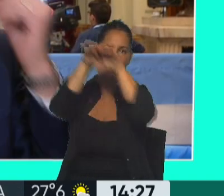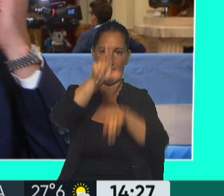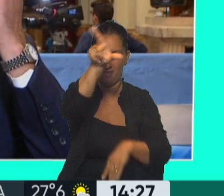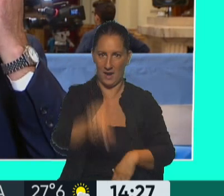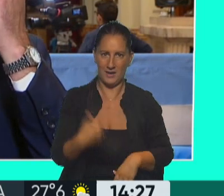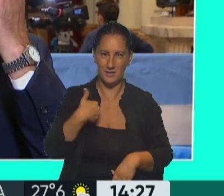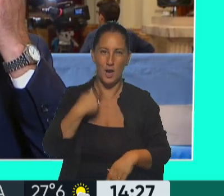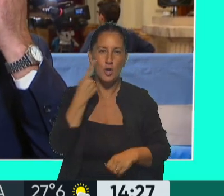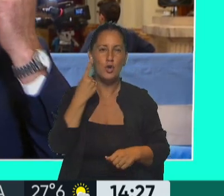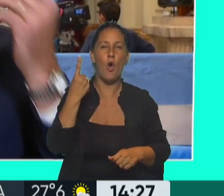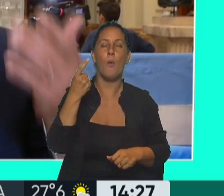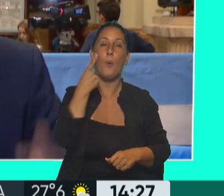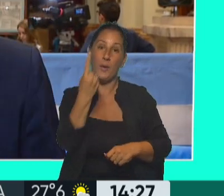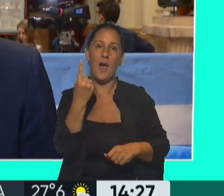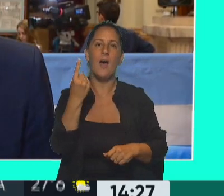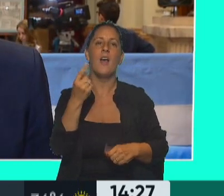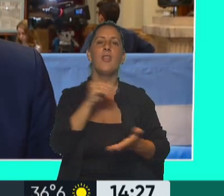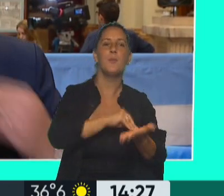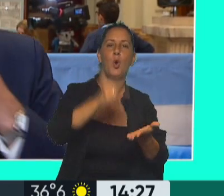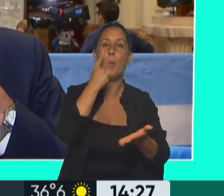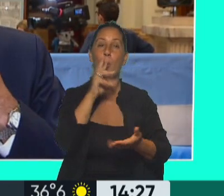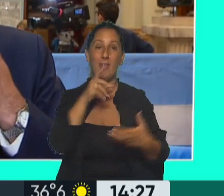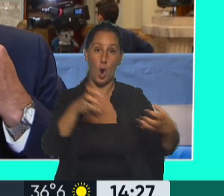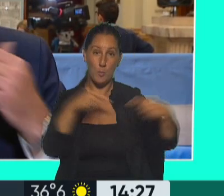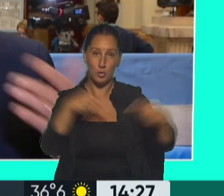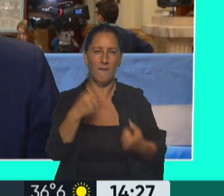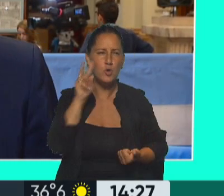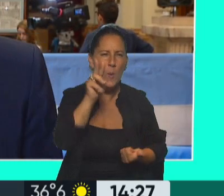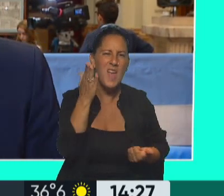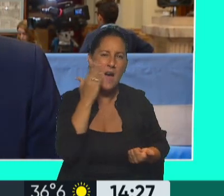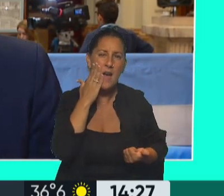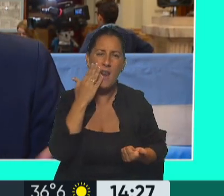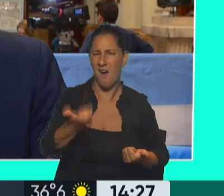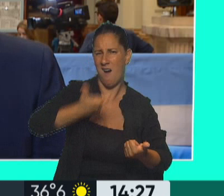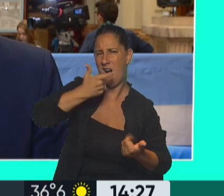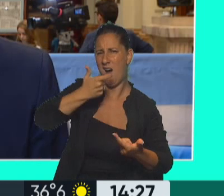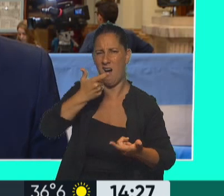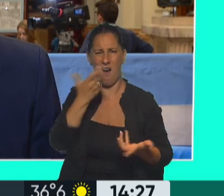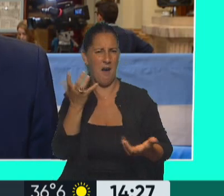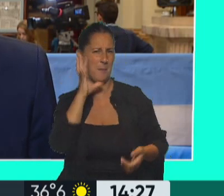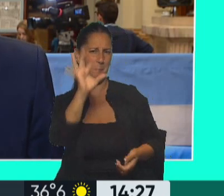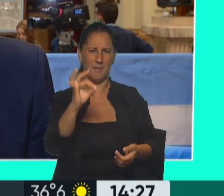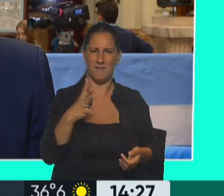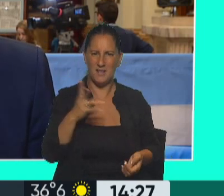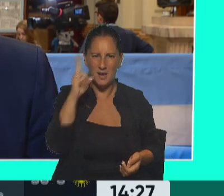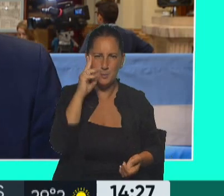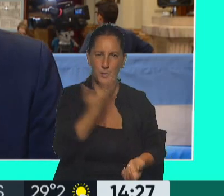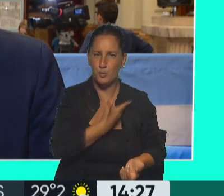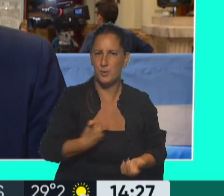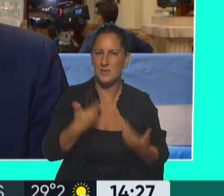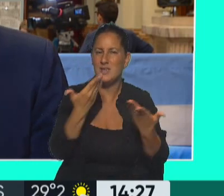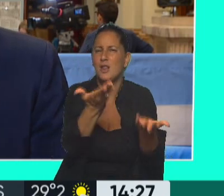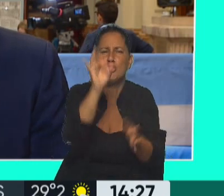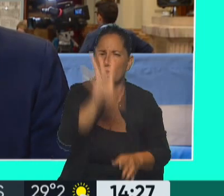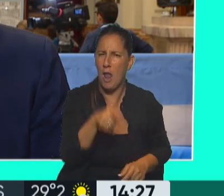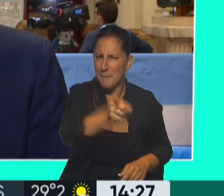caras de los dirigentes, los diputados y diputadas de la oposición, riéndose, faltándole el respeto, no al